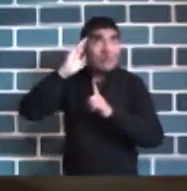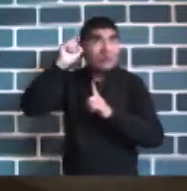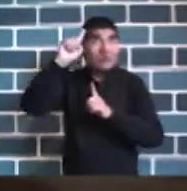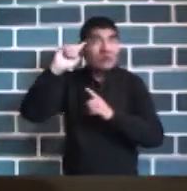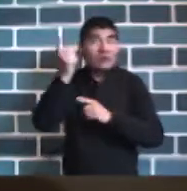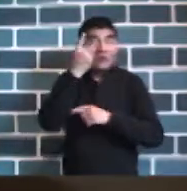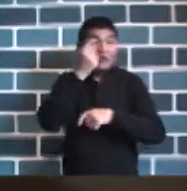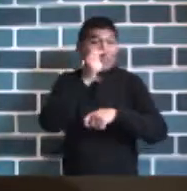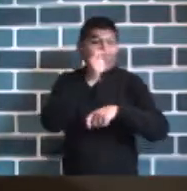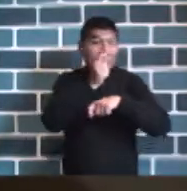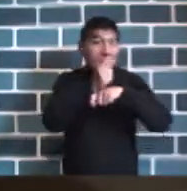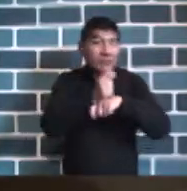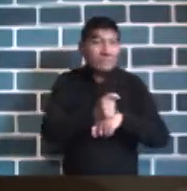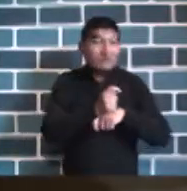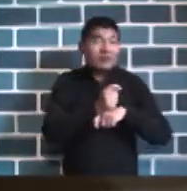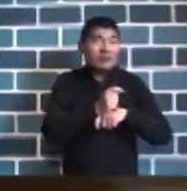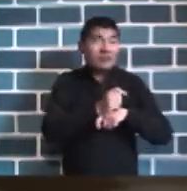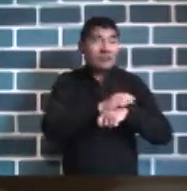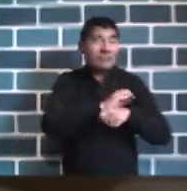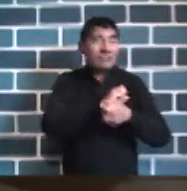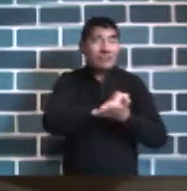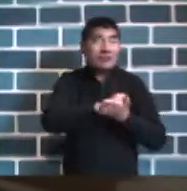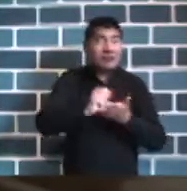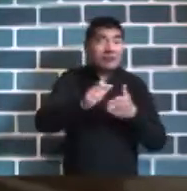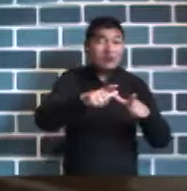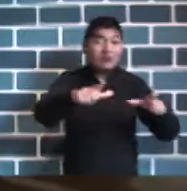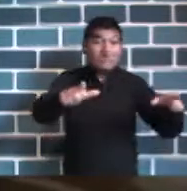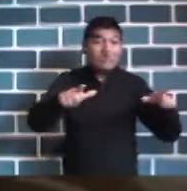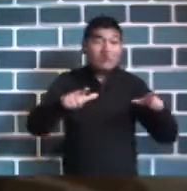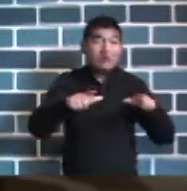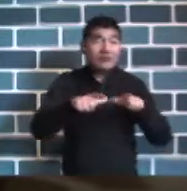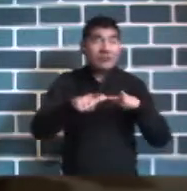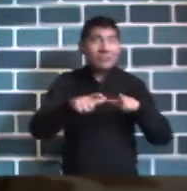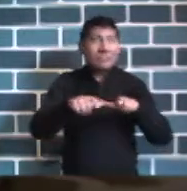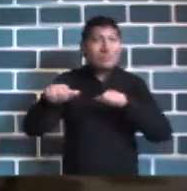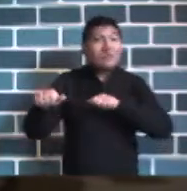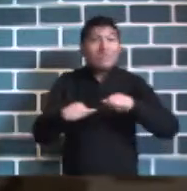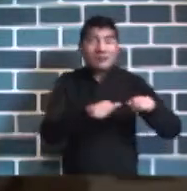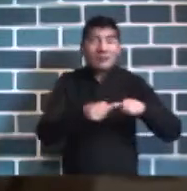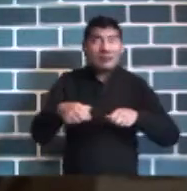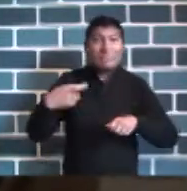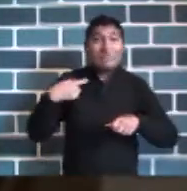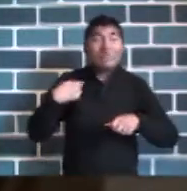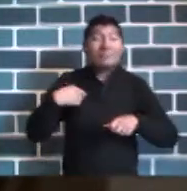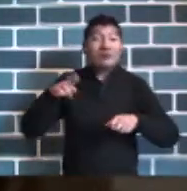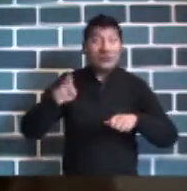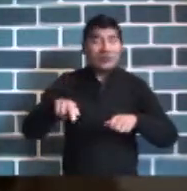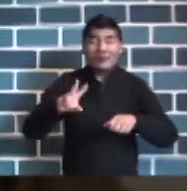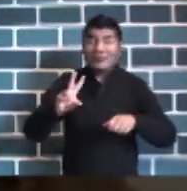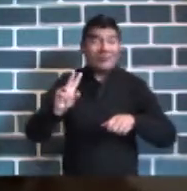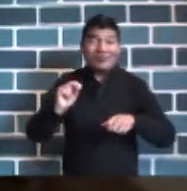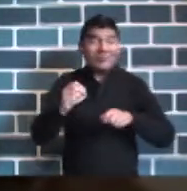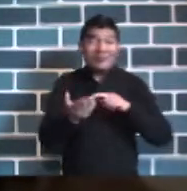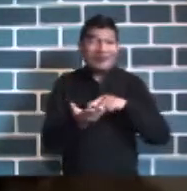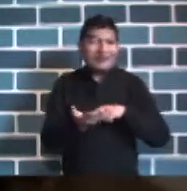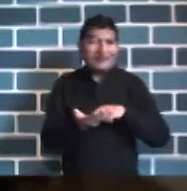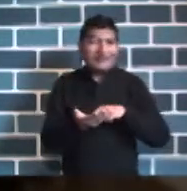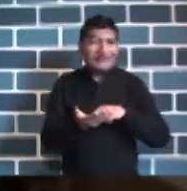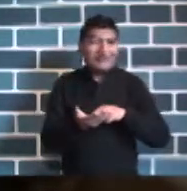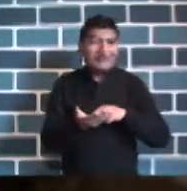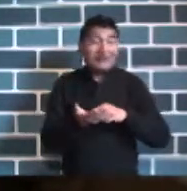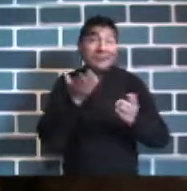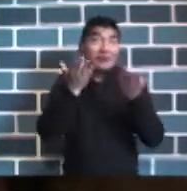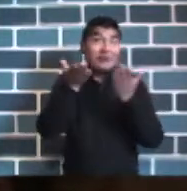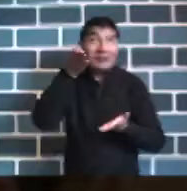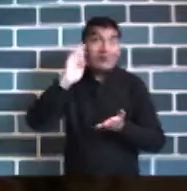templo en los santuarios solo en las actividades religiosas y no es así si